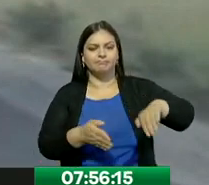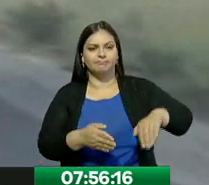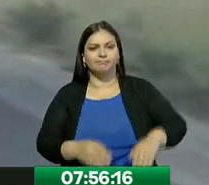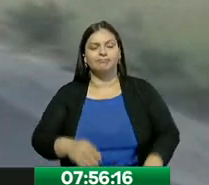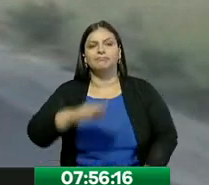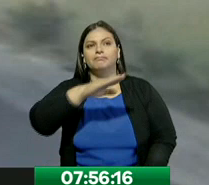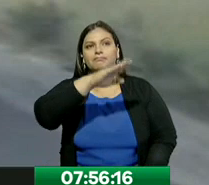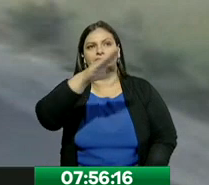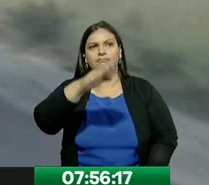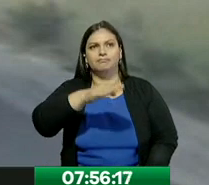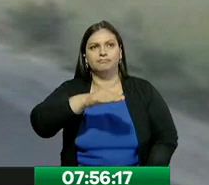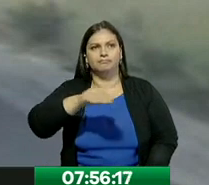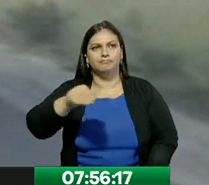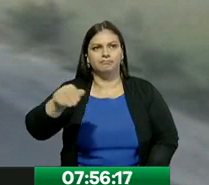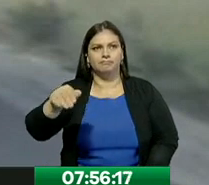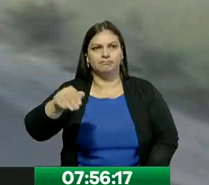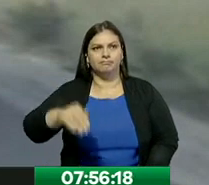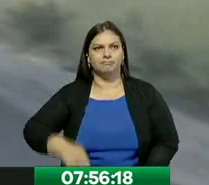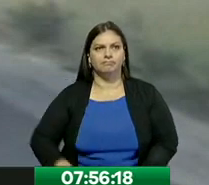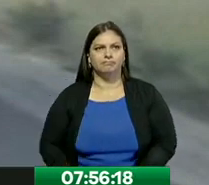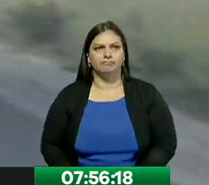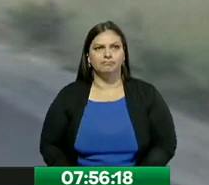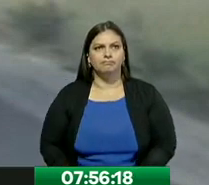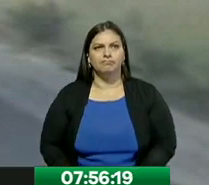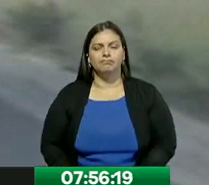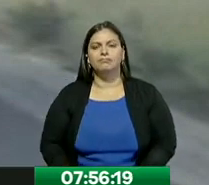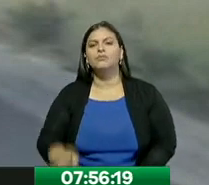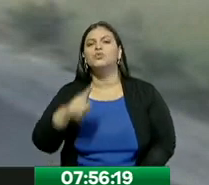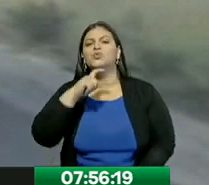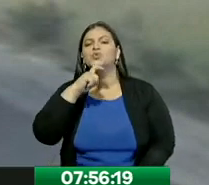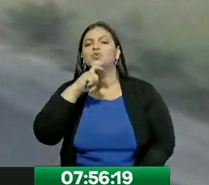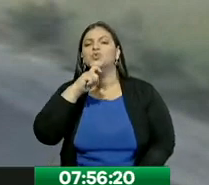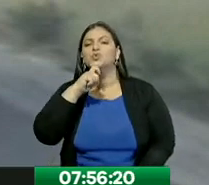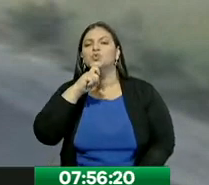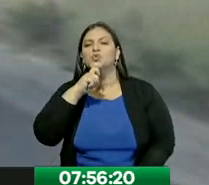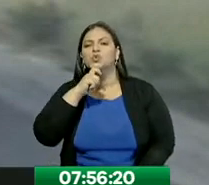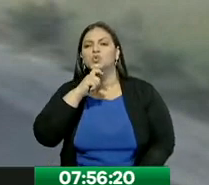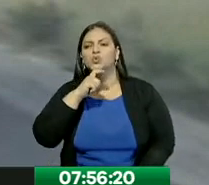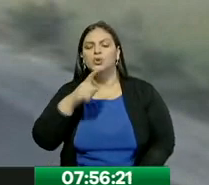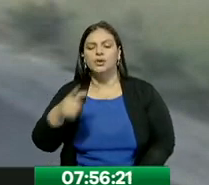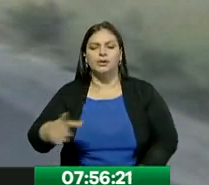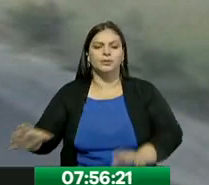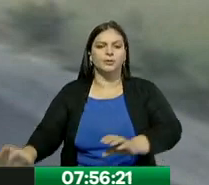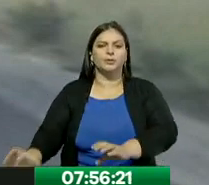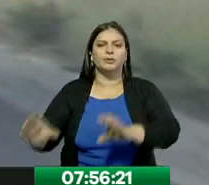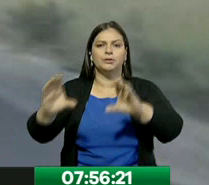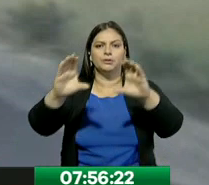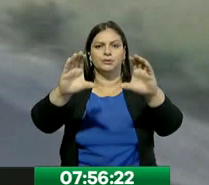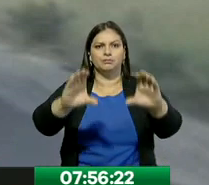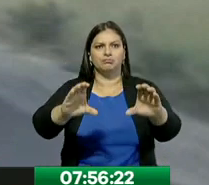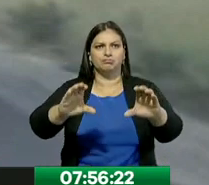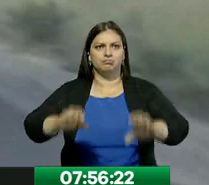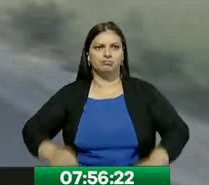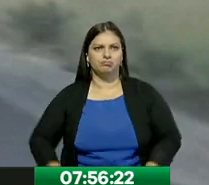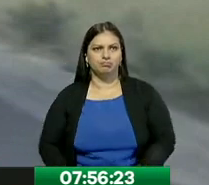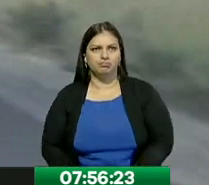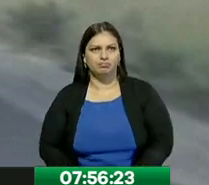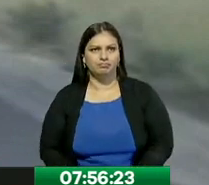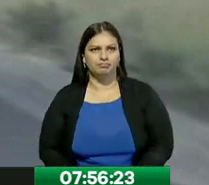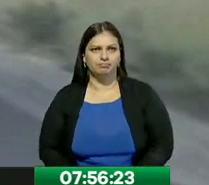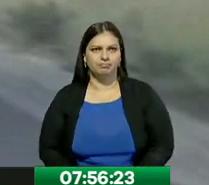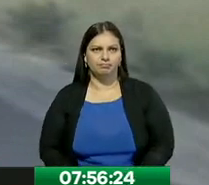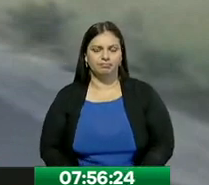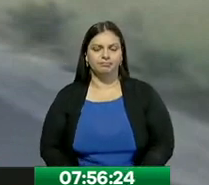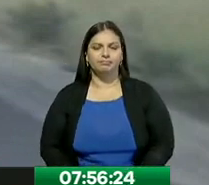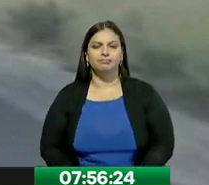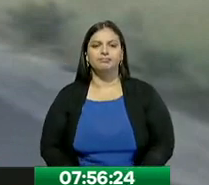Adriana. En una carretera, este señor lleva una especie de refrigeradora, si no me equivoco, en todo caso un artefacto electrodoméstico ahí,